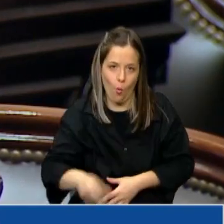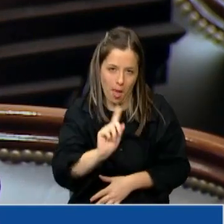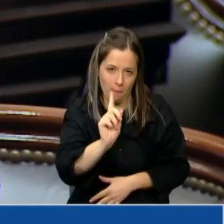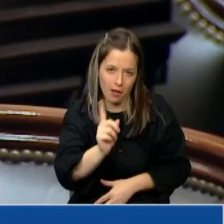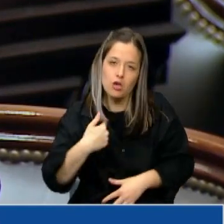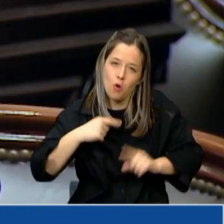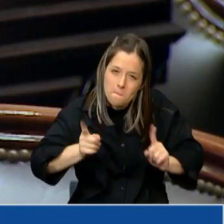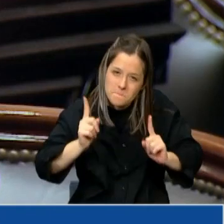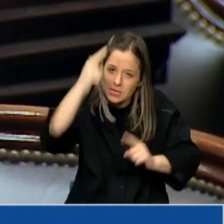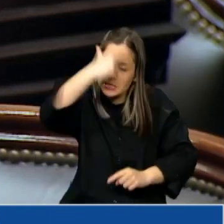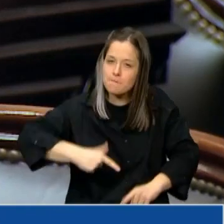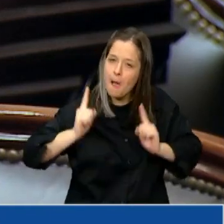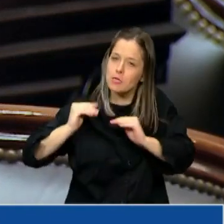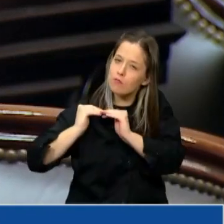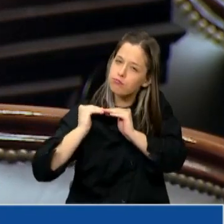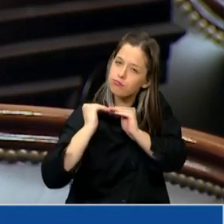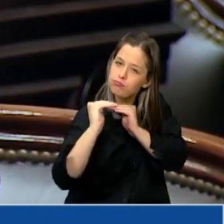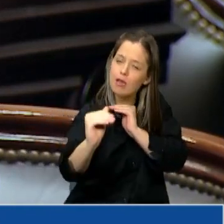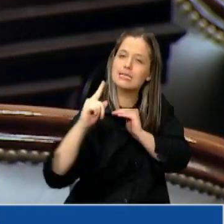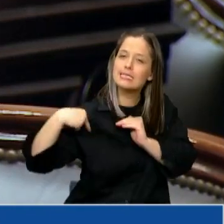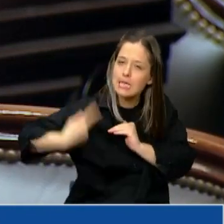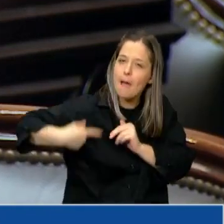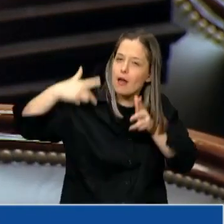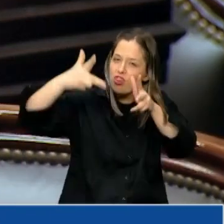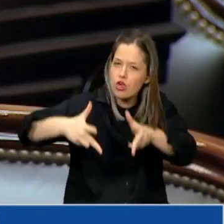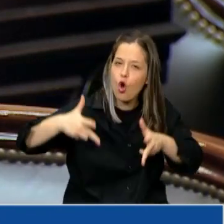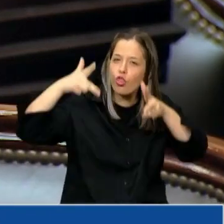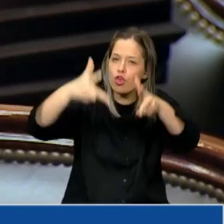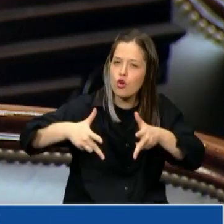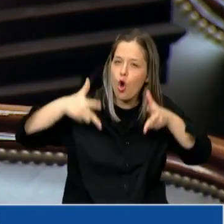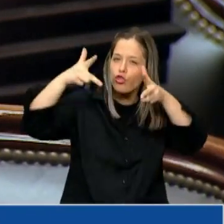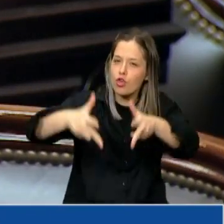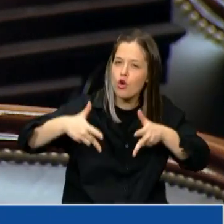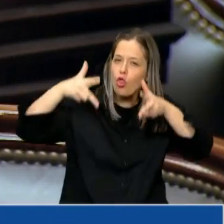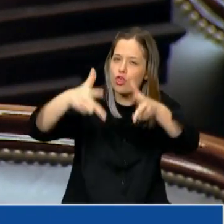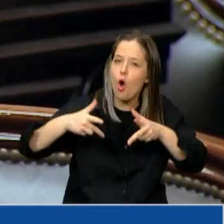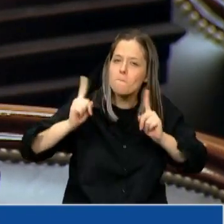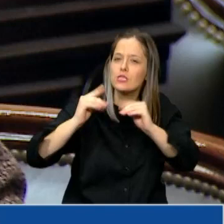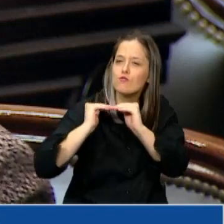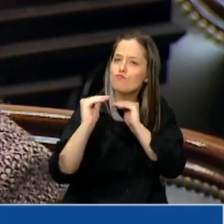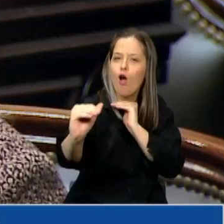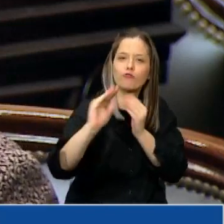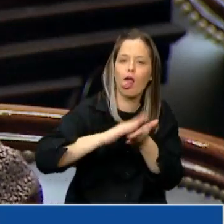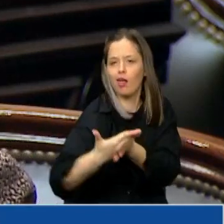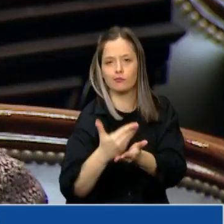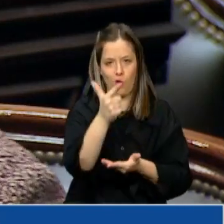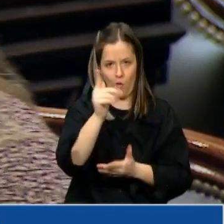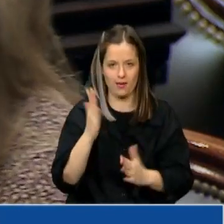la coherencia en lo que he dicho y he votado a lo largo de mi historia parlamentaria.